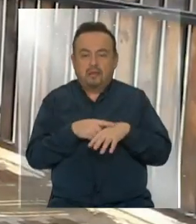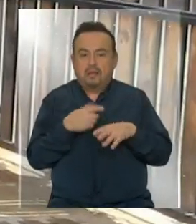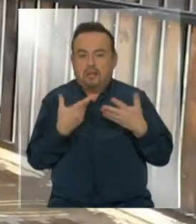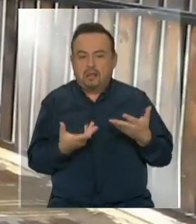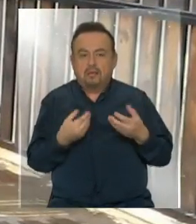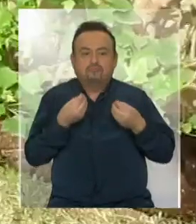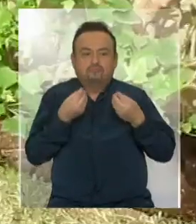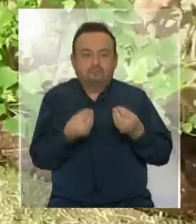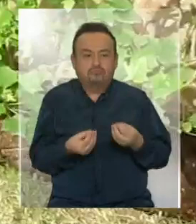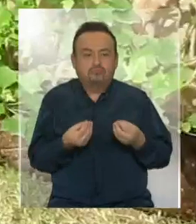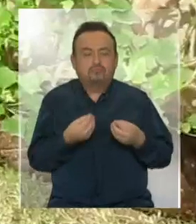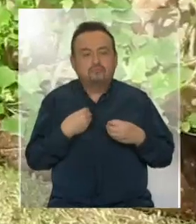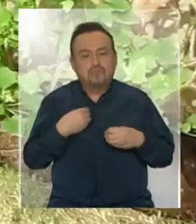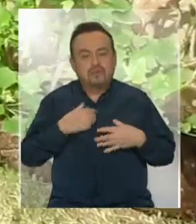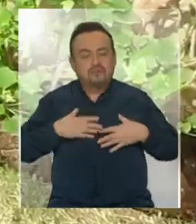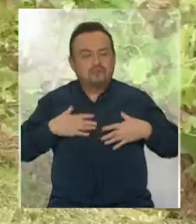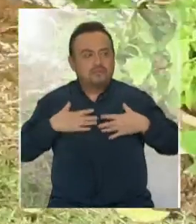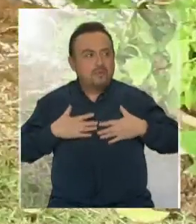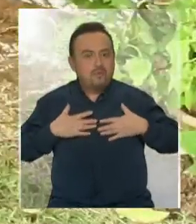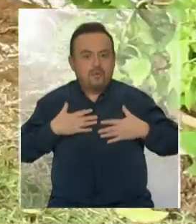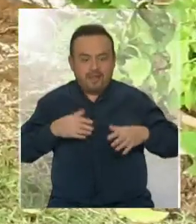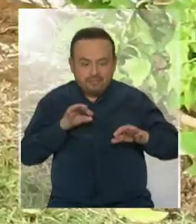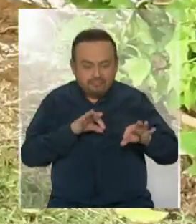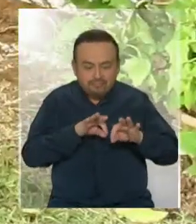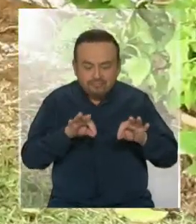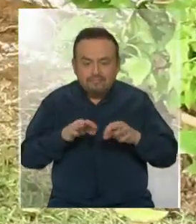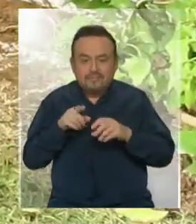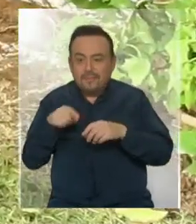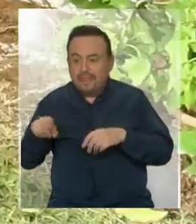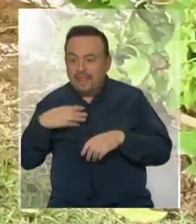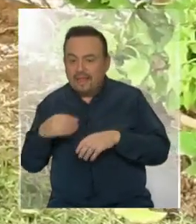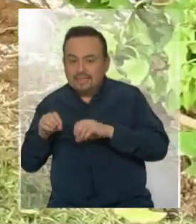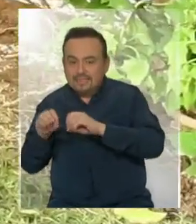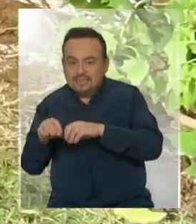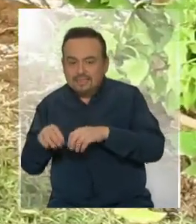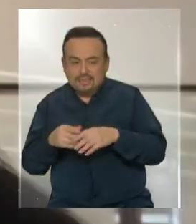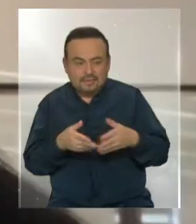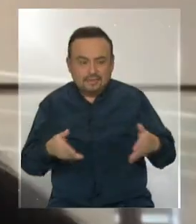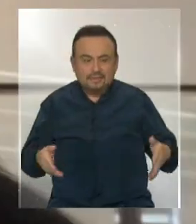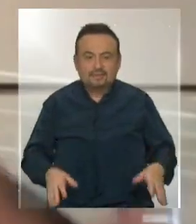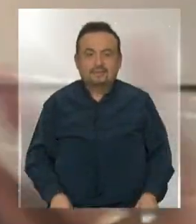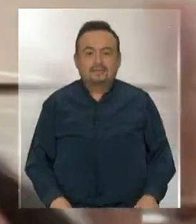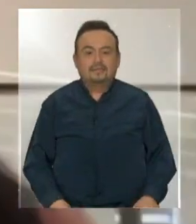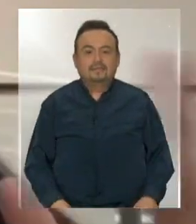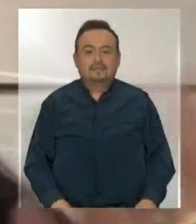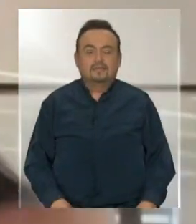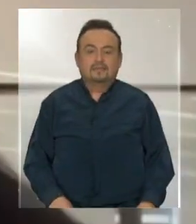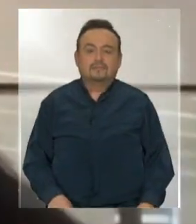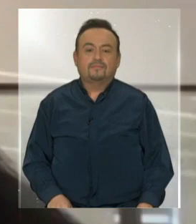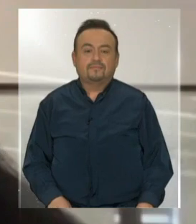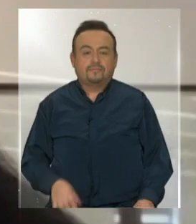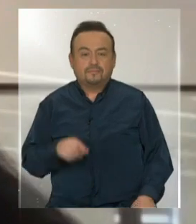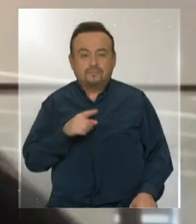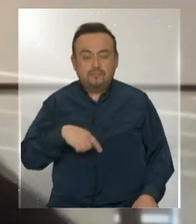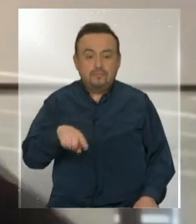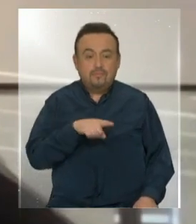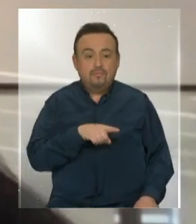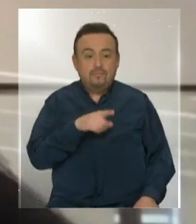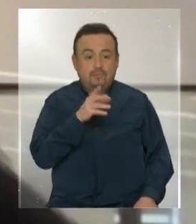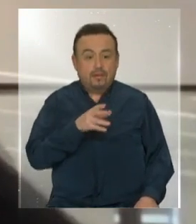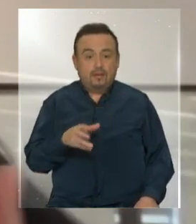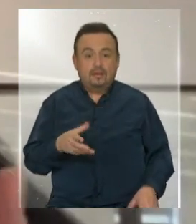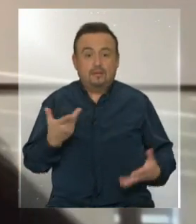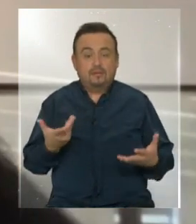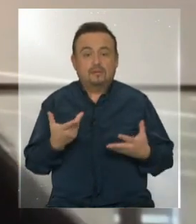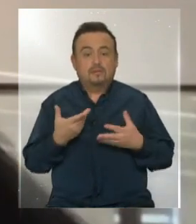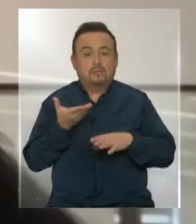entrega bienestar y además tú le puedes enseñar a tus hijos con una huerta. Entonces eso ha hecho que mucha gente